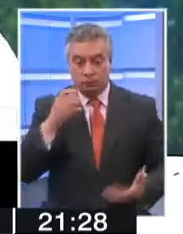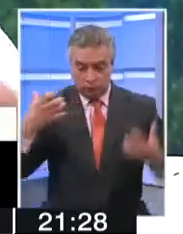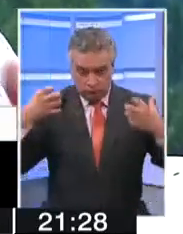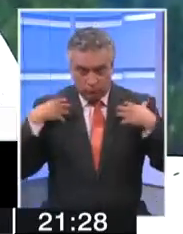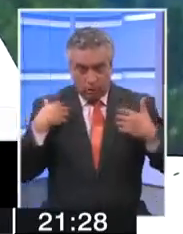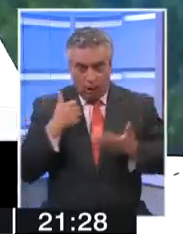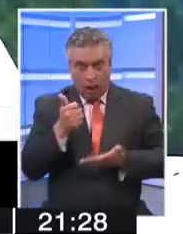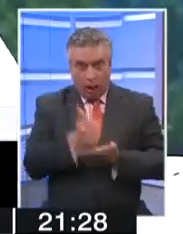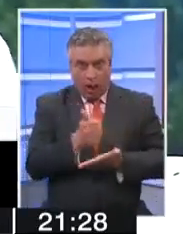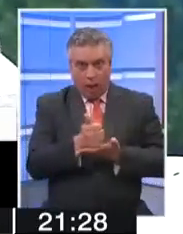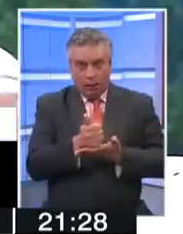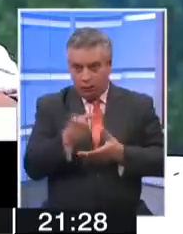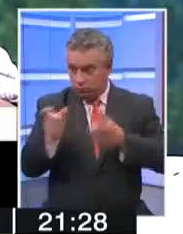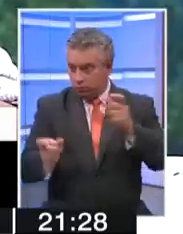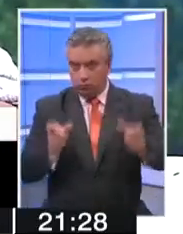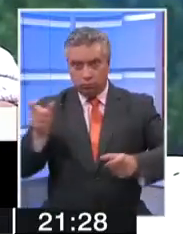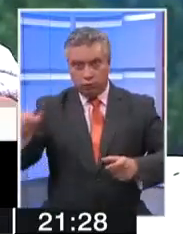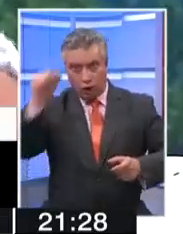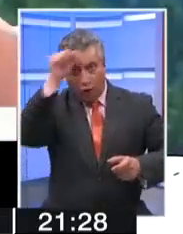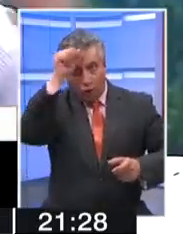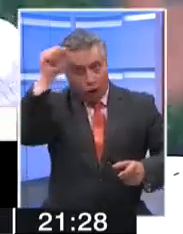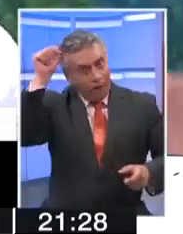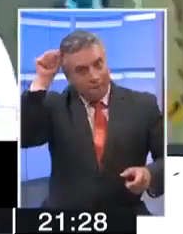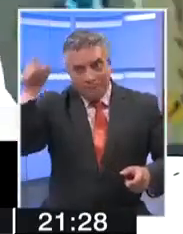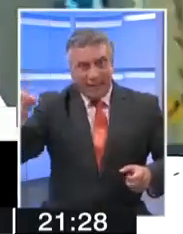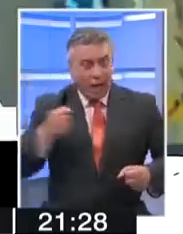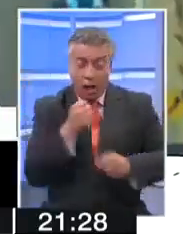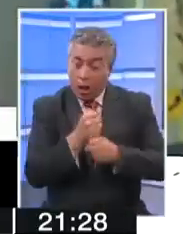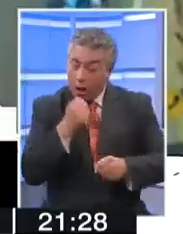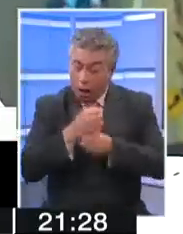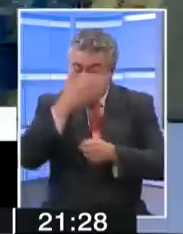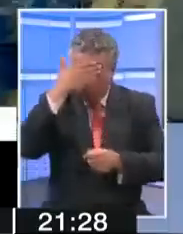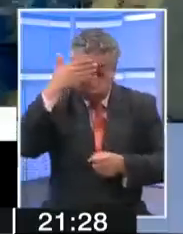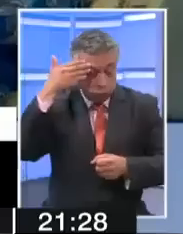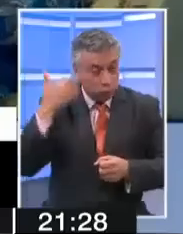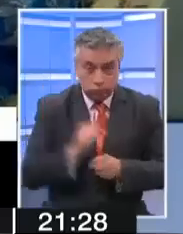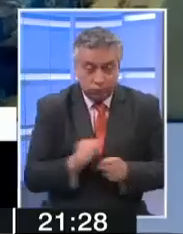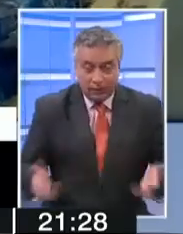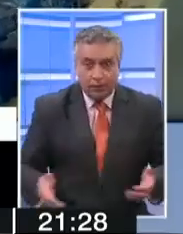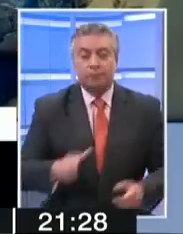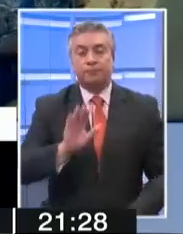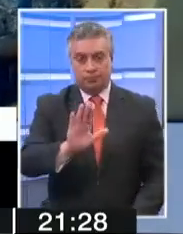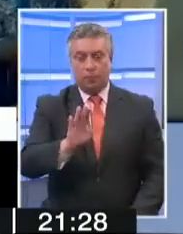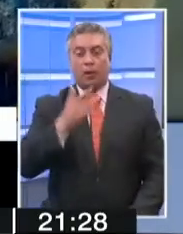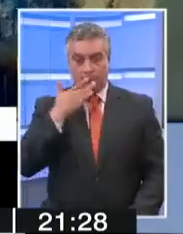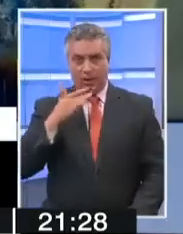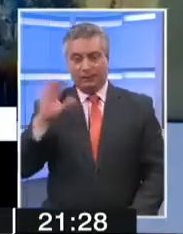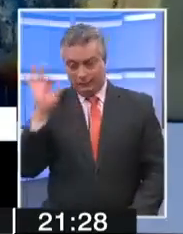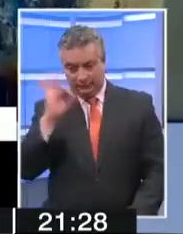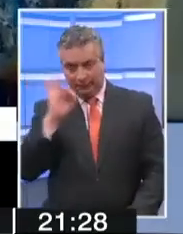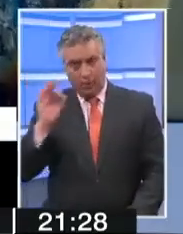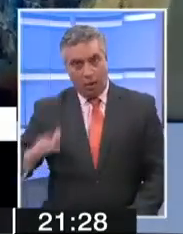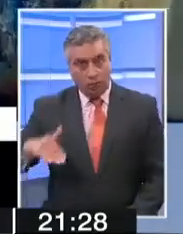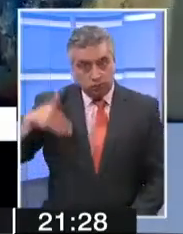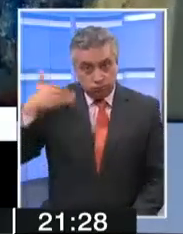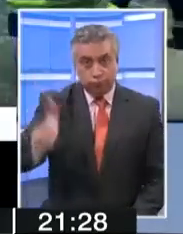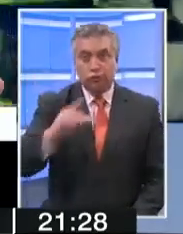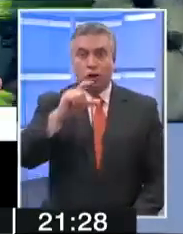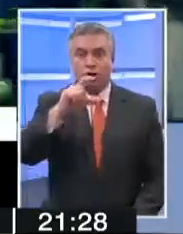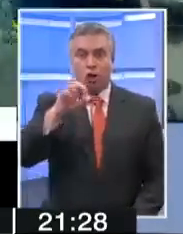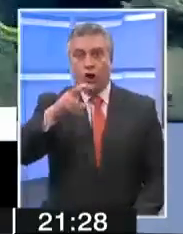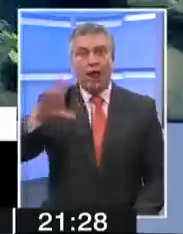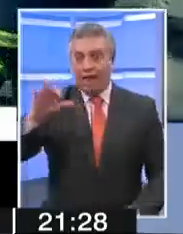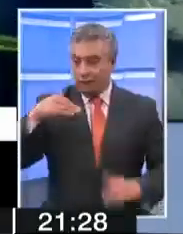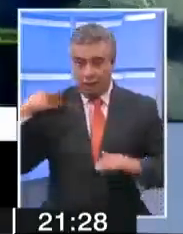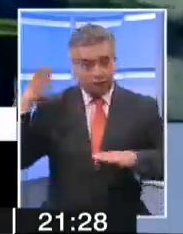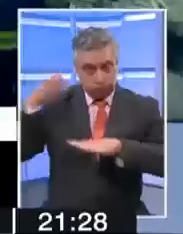manos de la comunidad, en manos de los pobres bomberos que están, no dan abasto. Disculpe, usted dice entonces que después del sábado, cuando llega CONAF a atacar el foco, el inicio del